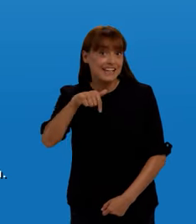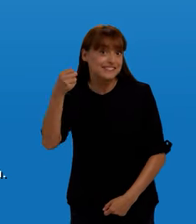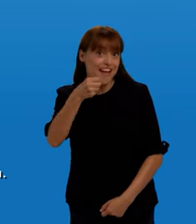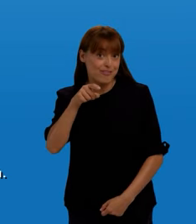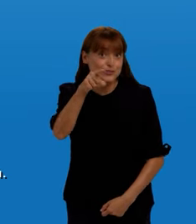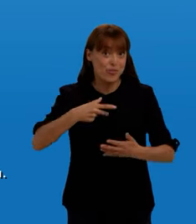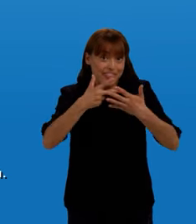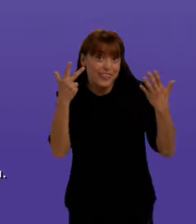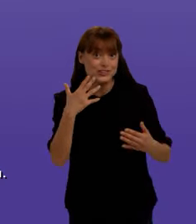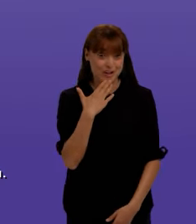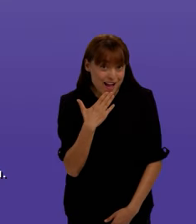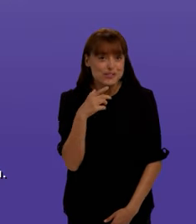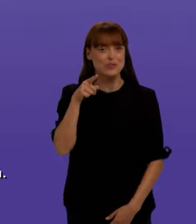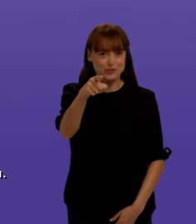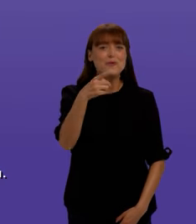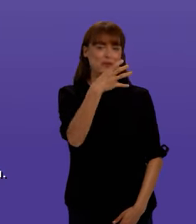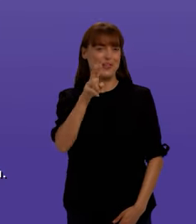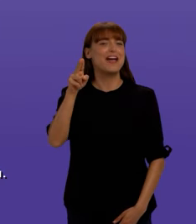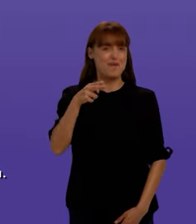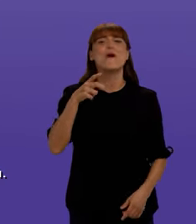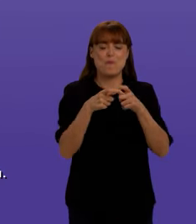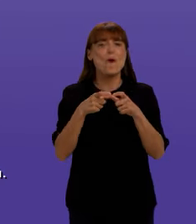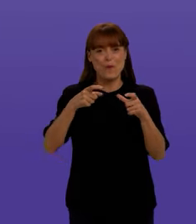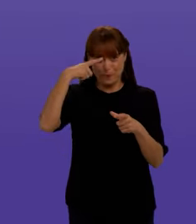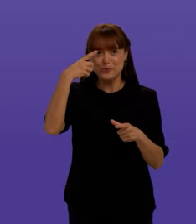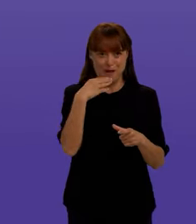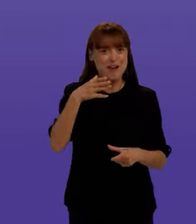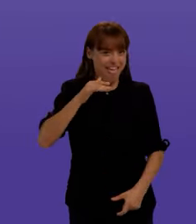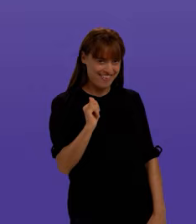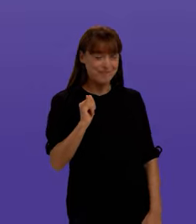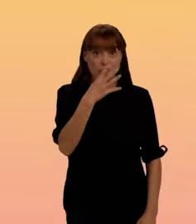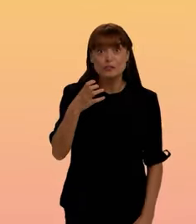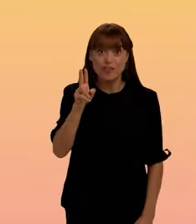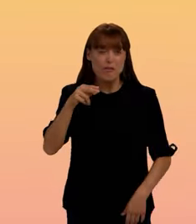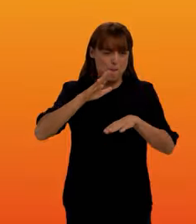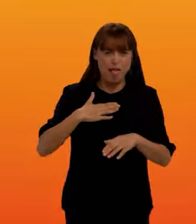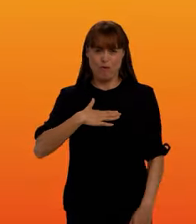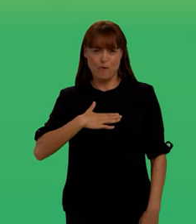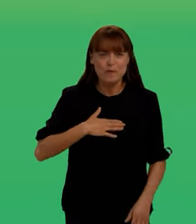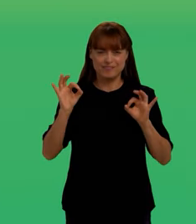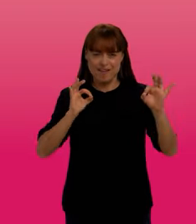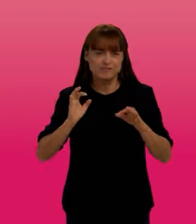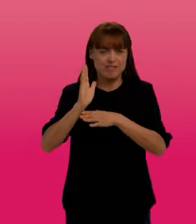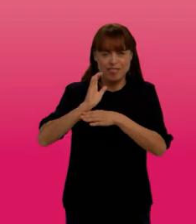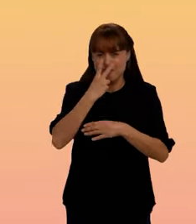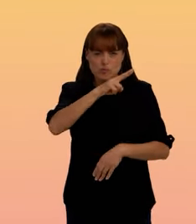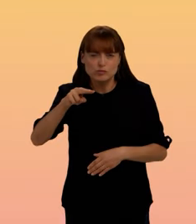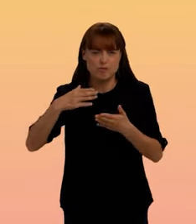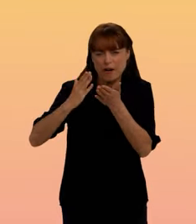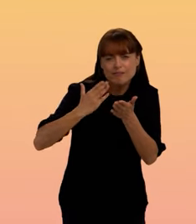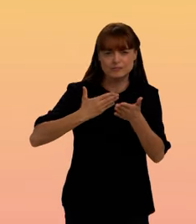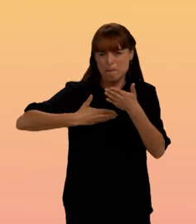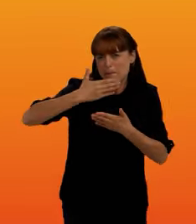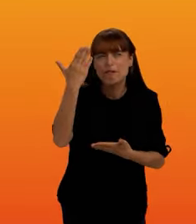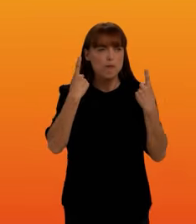Si este año cumples 18, tienes los 400 pavos del Bono Cultural Joven. 400 euros para ópera, teatro, cine, museos, libros, prensa,